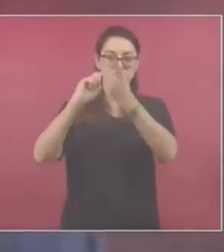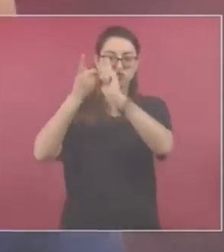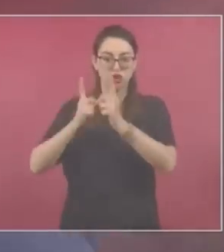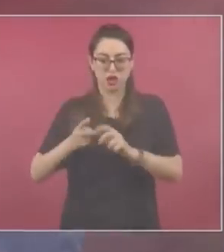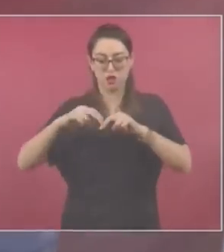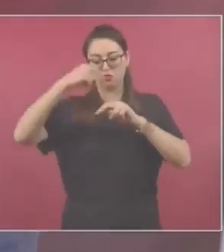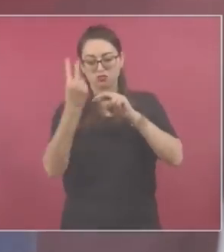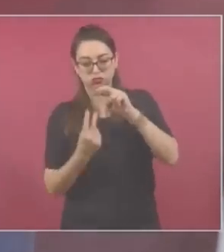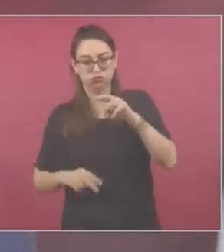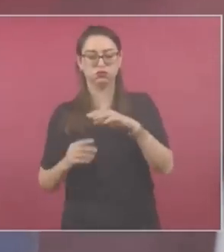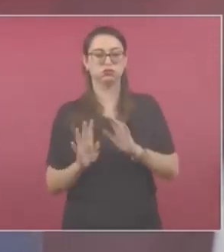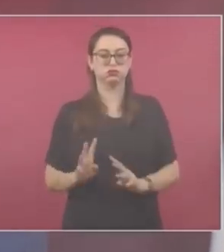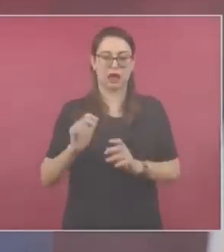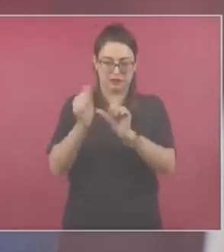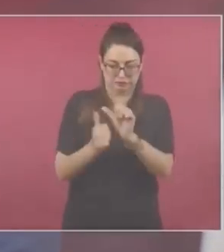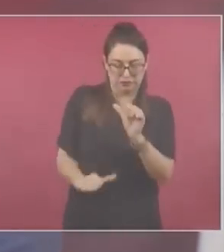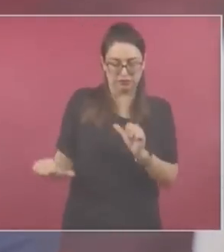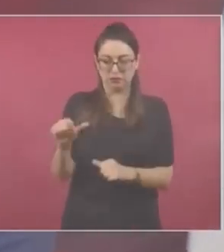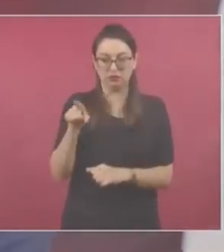¿Qué barbaridad?